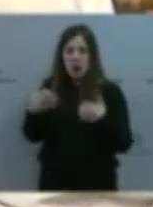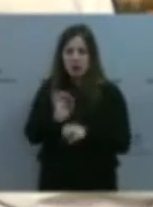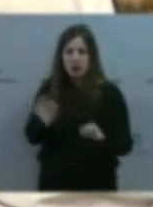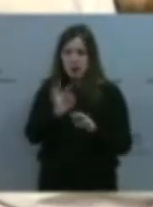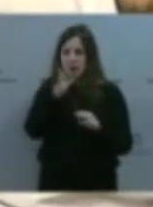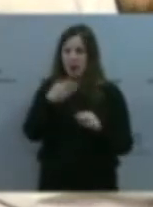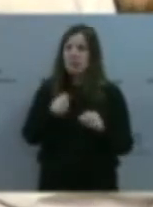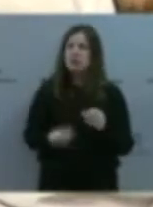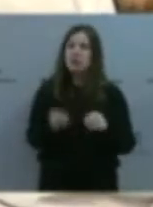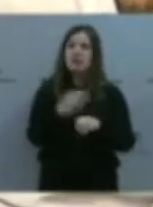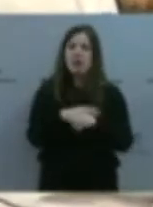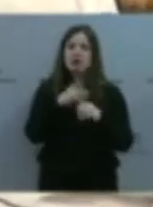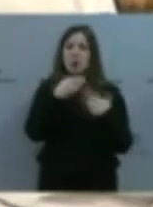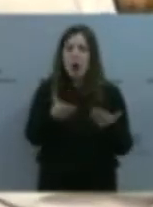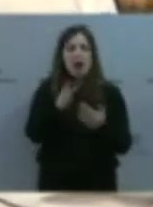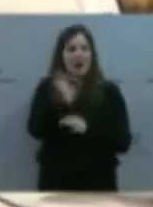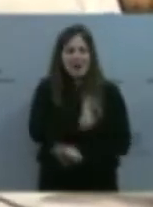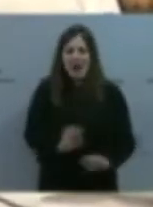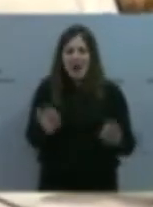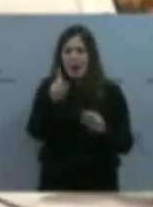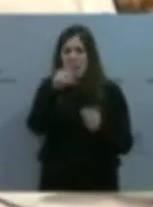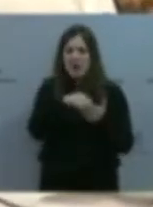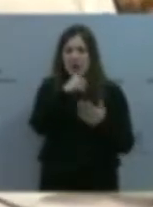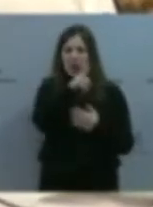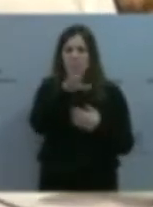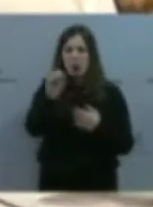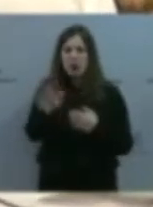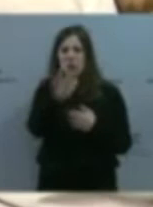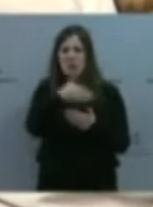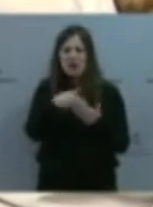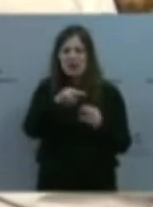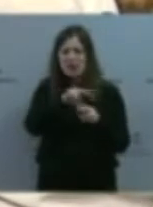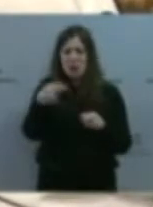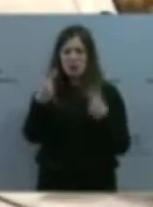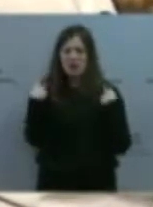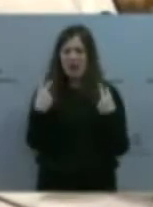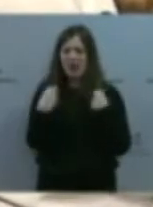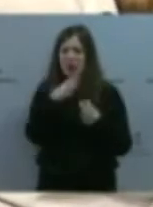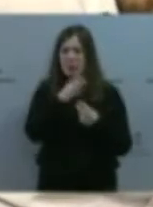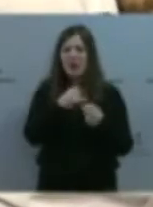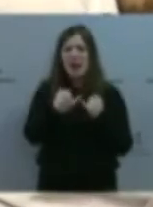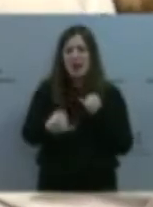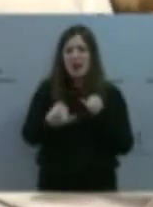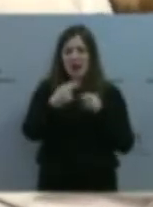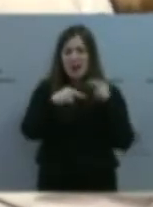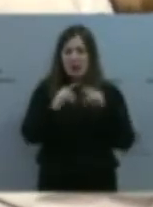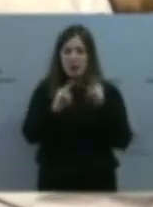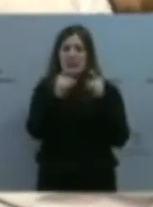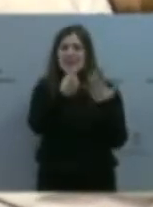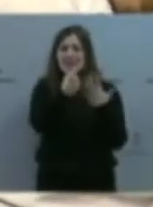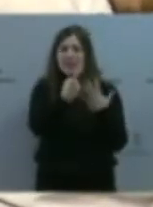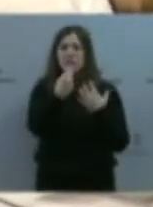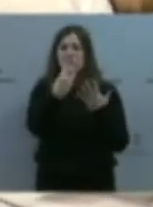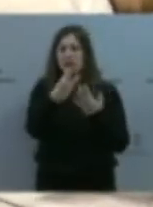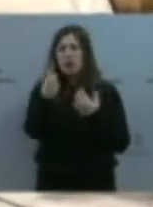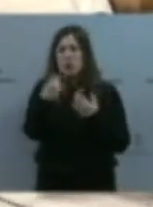a 1.105 millones de euros para la línea de infraestructuras y 681 millones de euros para las de